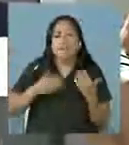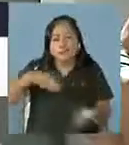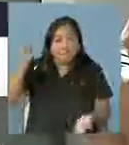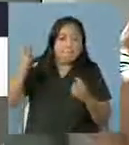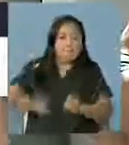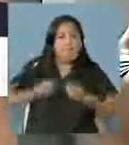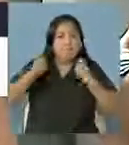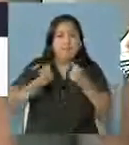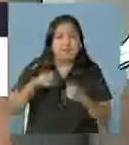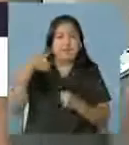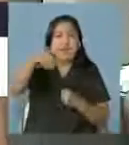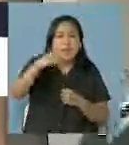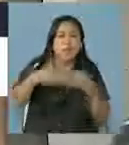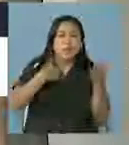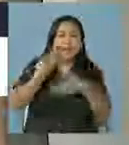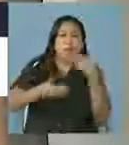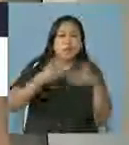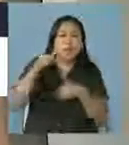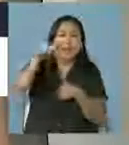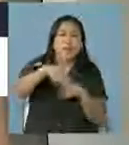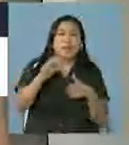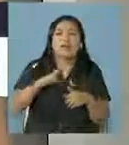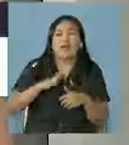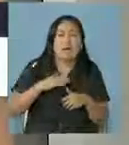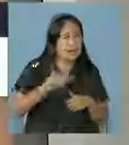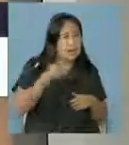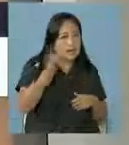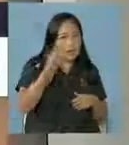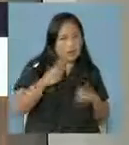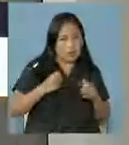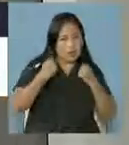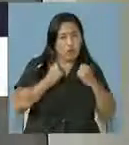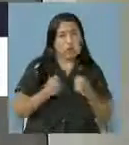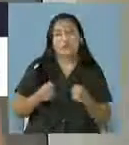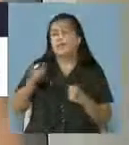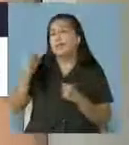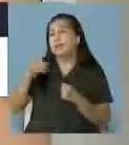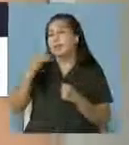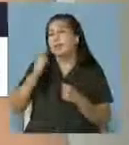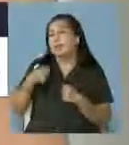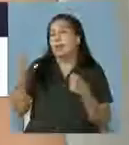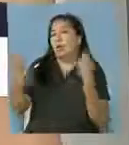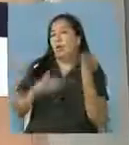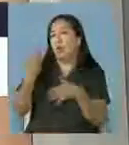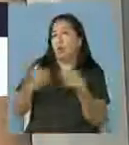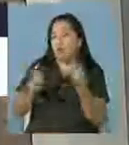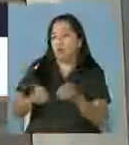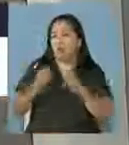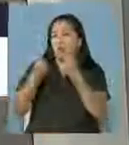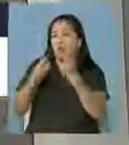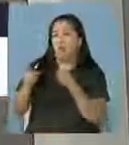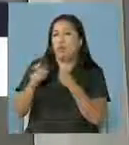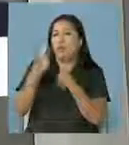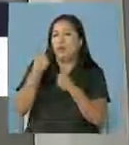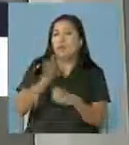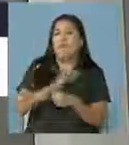falta que los delanteros la metan el partido pasado fue contundente al Mango gimnasio no fue redondo Sí la verdad hicieron los dos hicieron tanto ala como